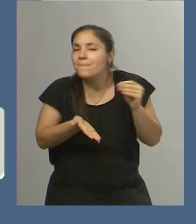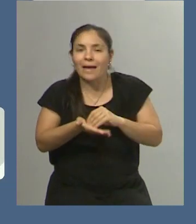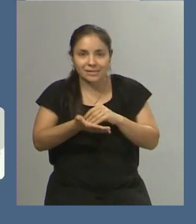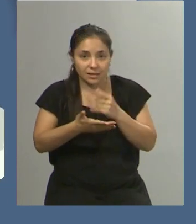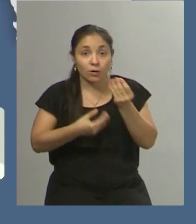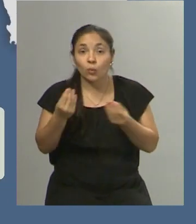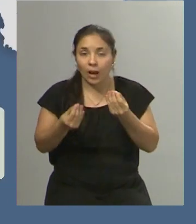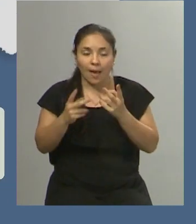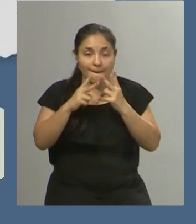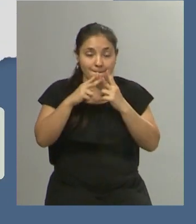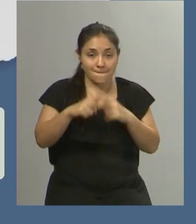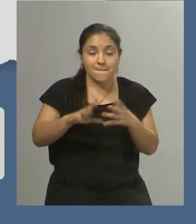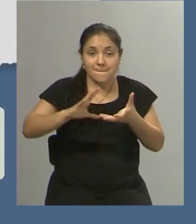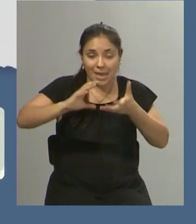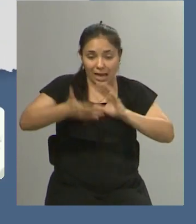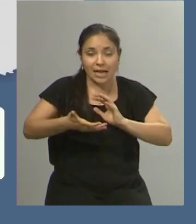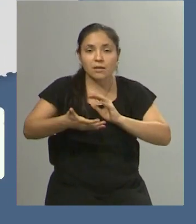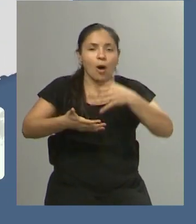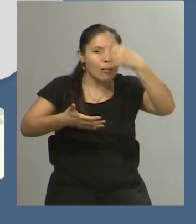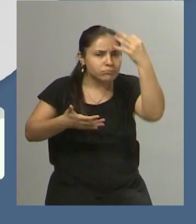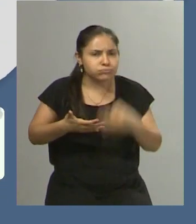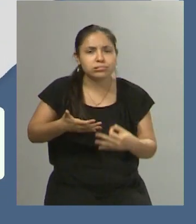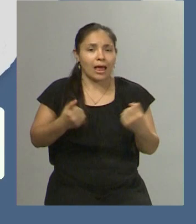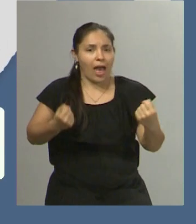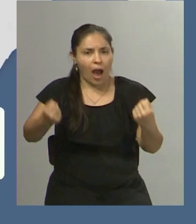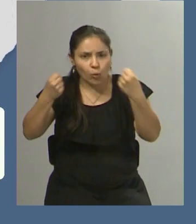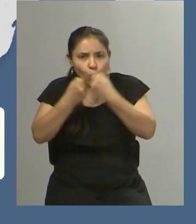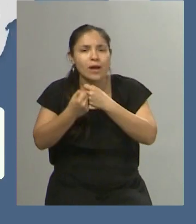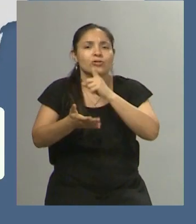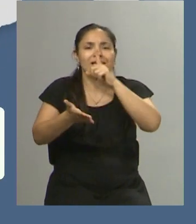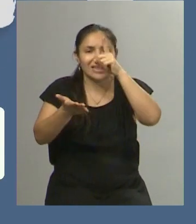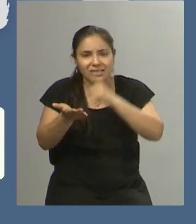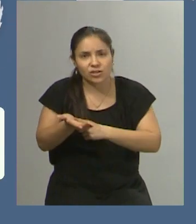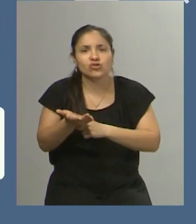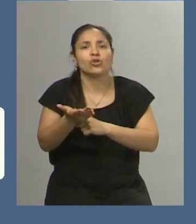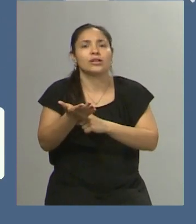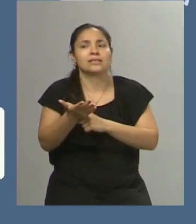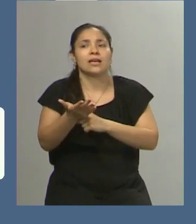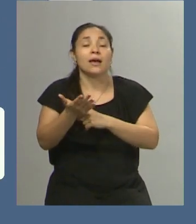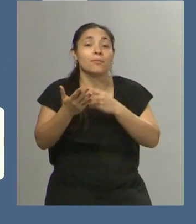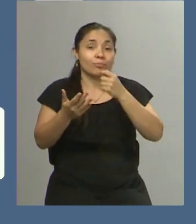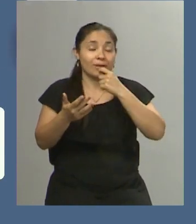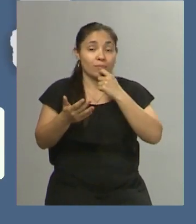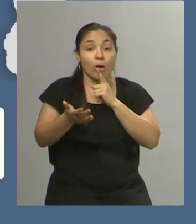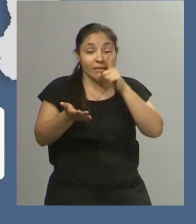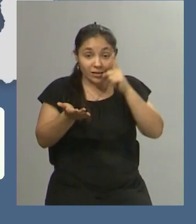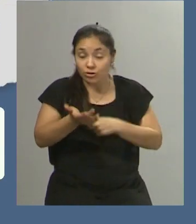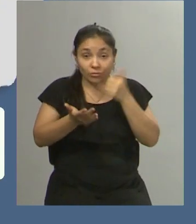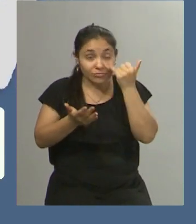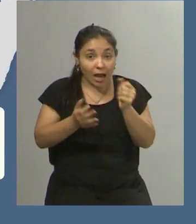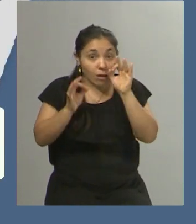tener mecanismos eficaces de puesta en común de decisiones a efecto de que una vez que se toma la